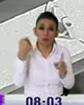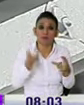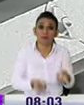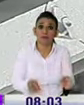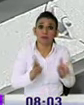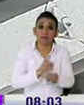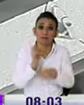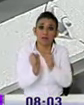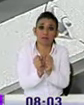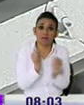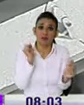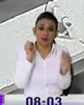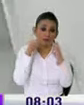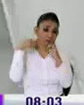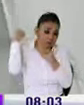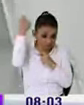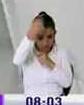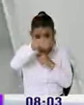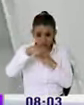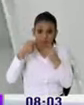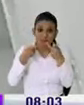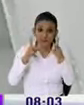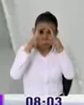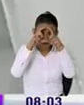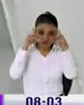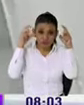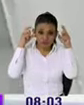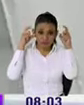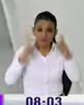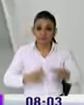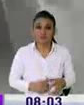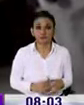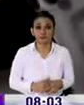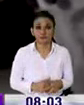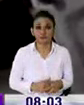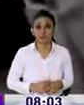amarrarla con cinta de embalaje, incluso la vendan los ojos.